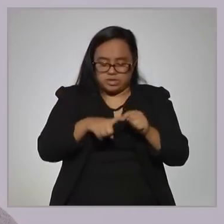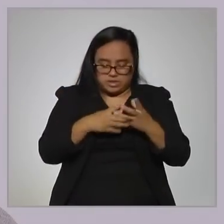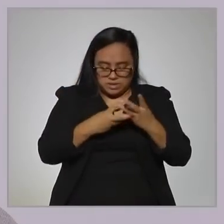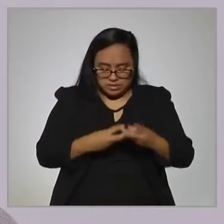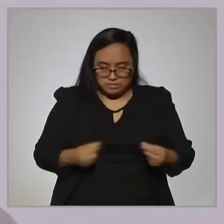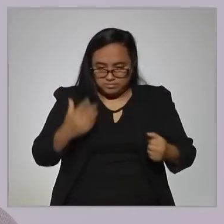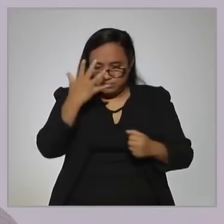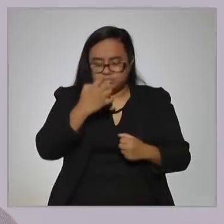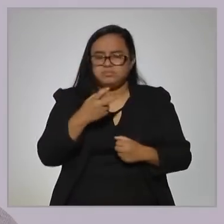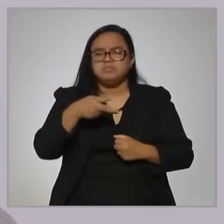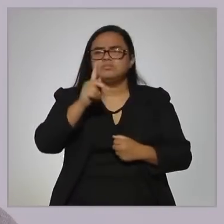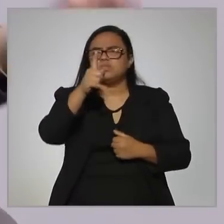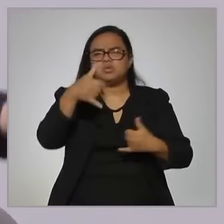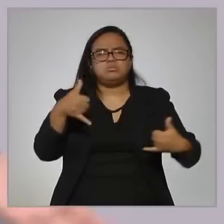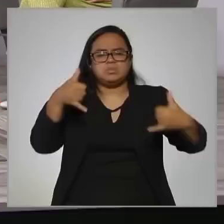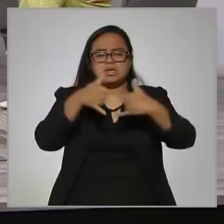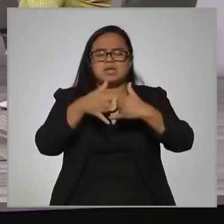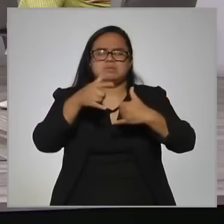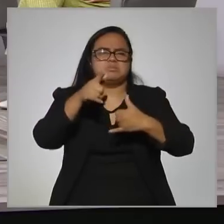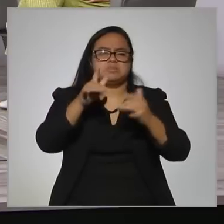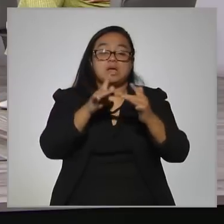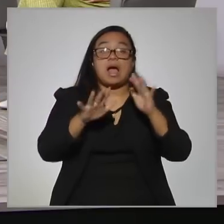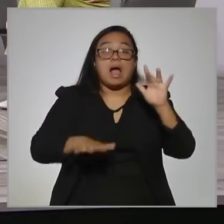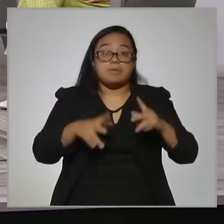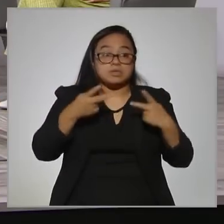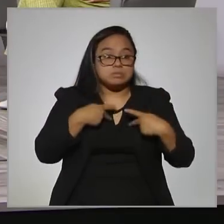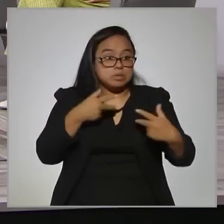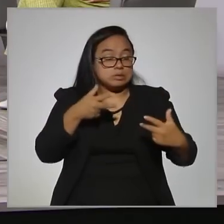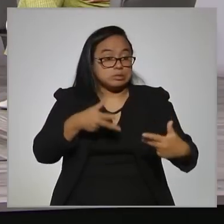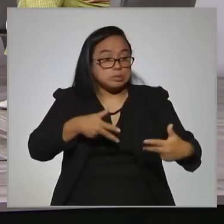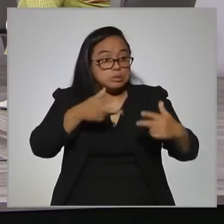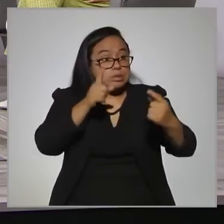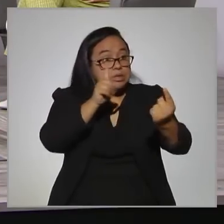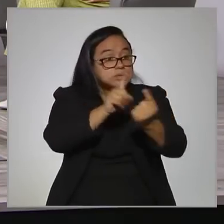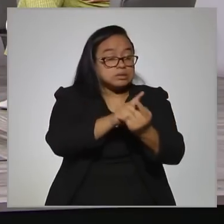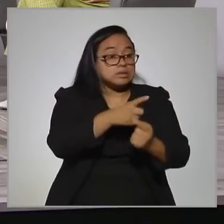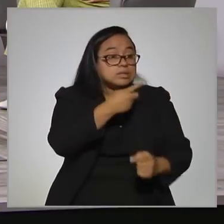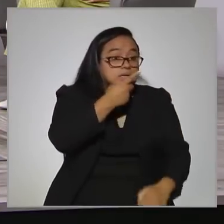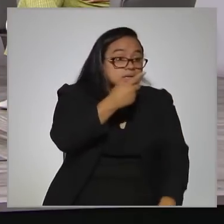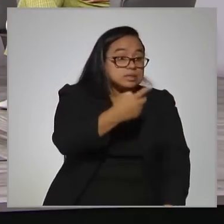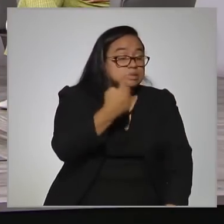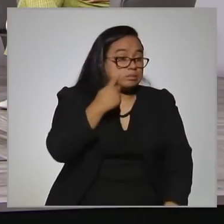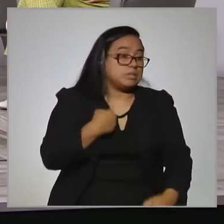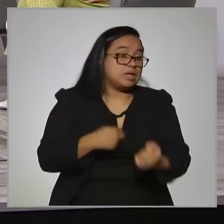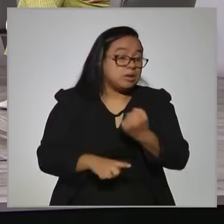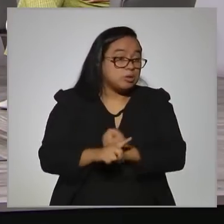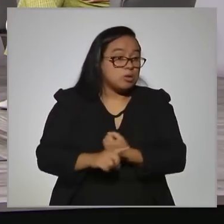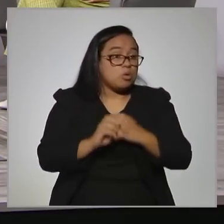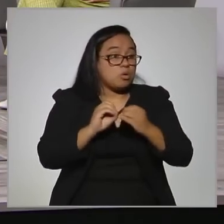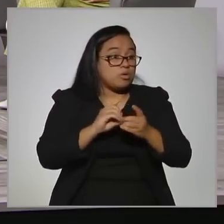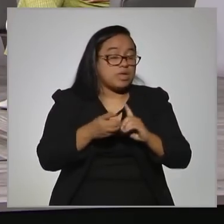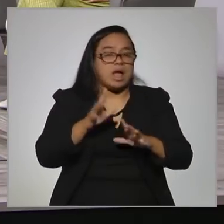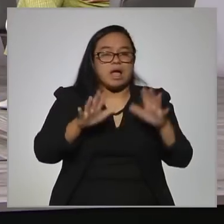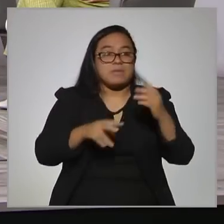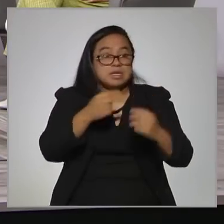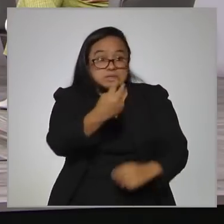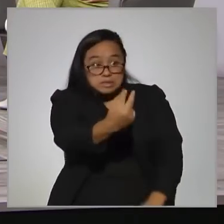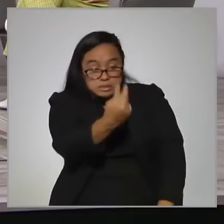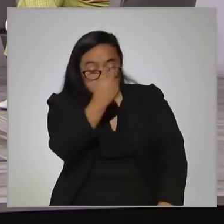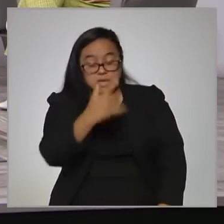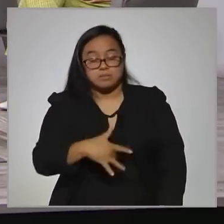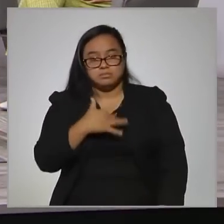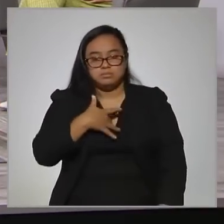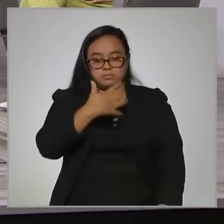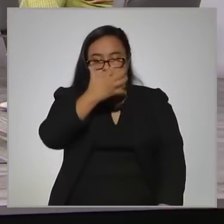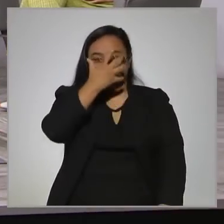¿no? No tienes que ver a alguien. Hay personas a las que les da pena acercarse a otro diciéndole que tiene un problema o está deprimido, porque sienten